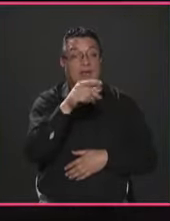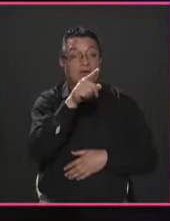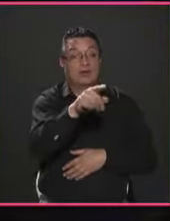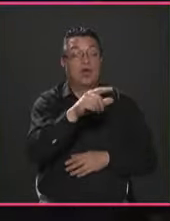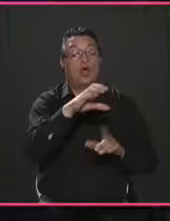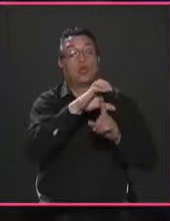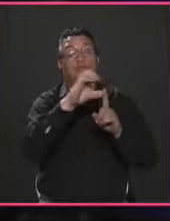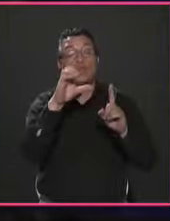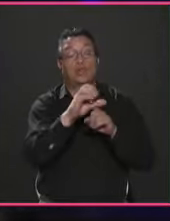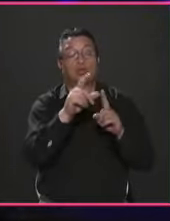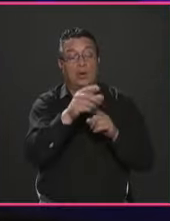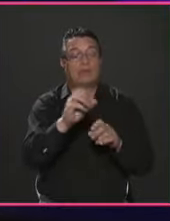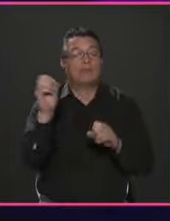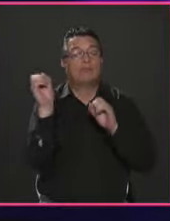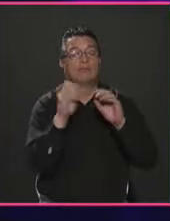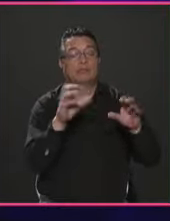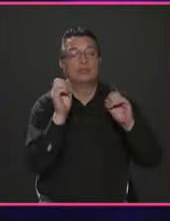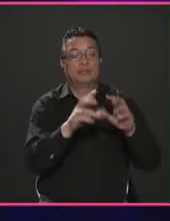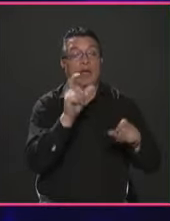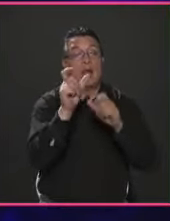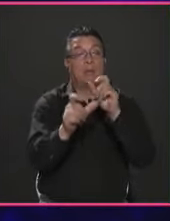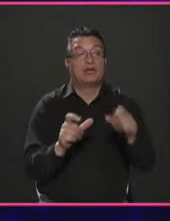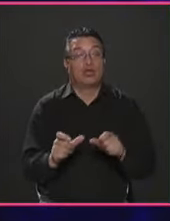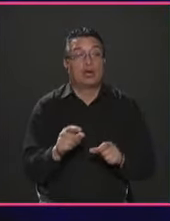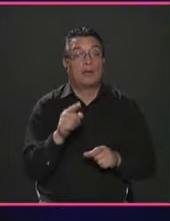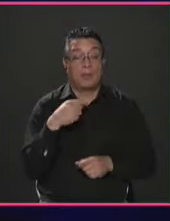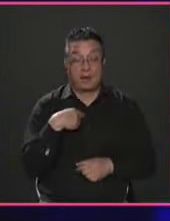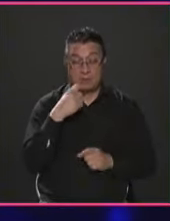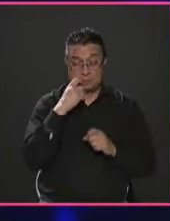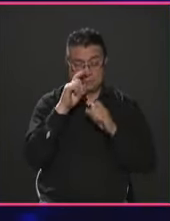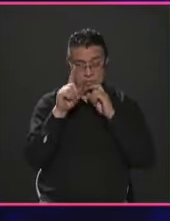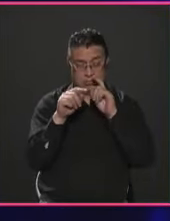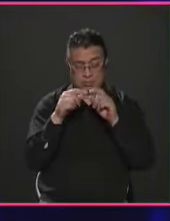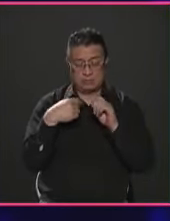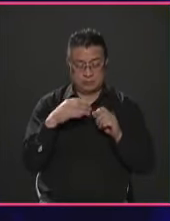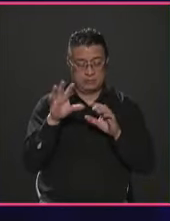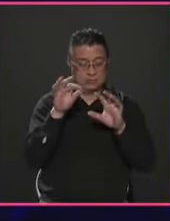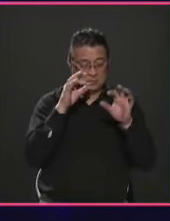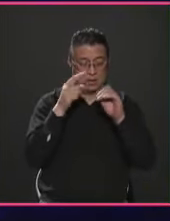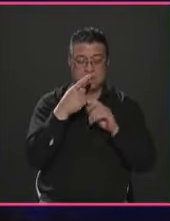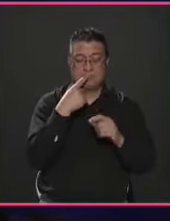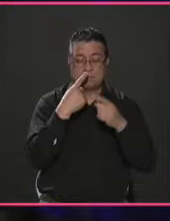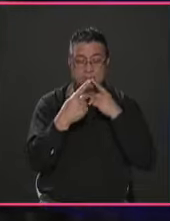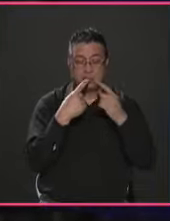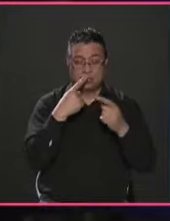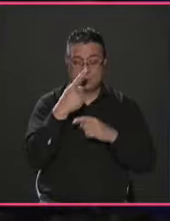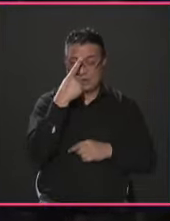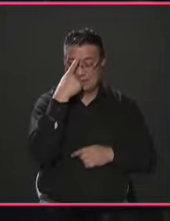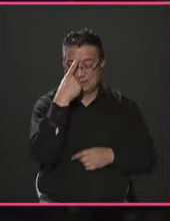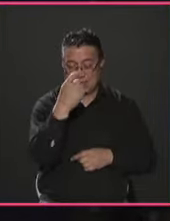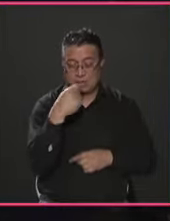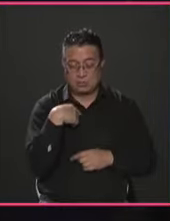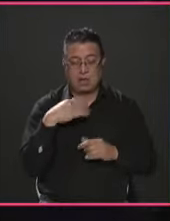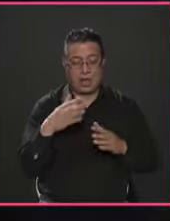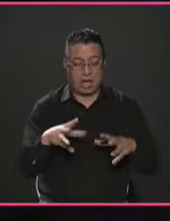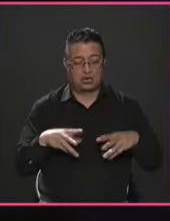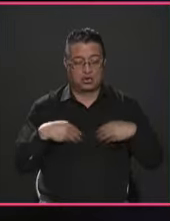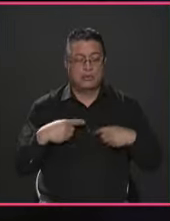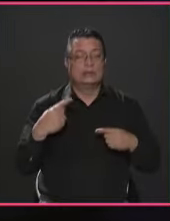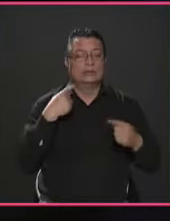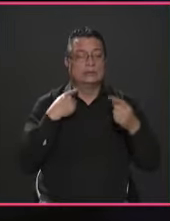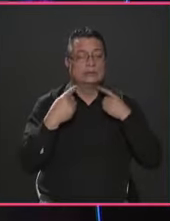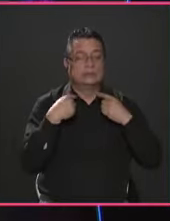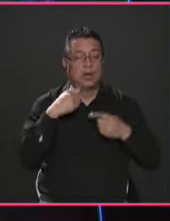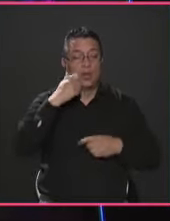cultura que desecha a las personas a medida que hacemos estas preguntas nos damos cuenta que son preguntas muy seri en cuanto a asumir nuestra fragilidad como cuerpos